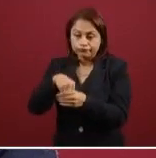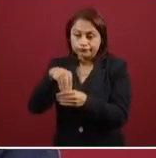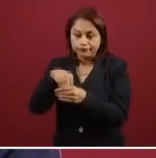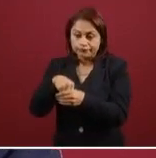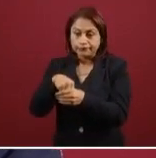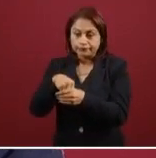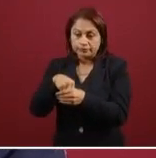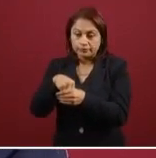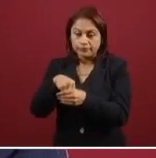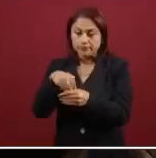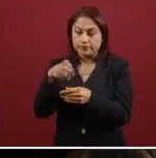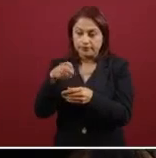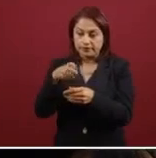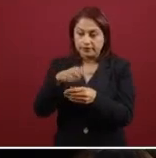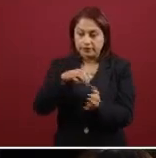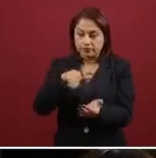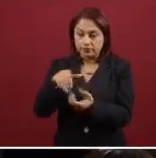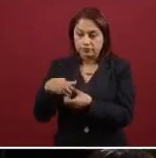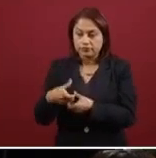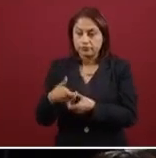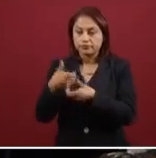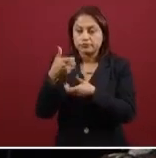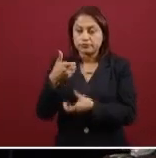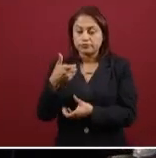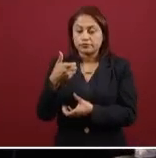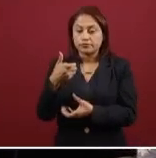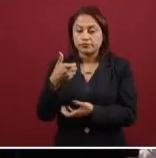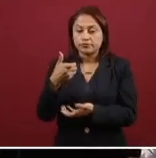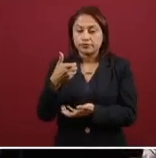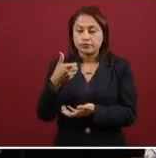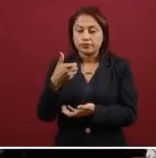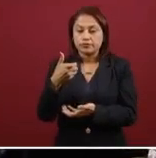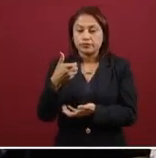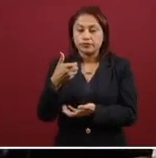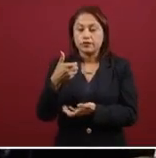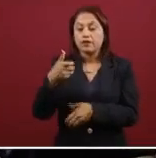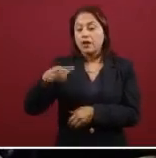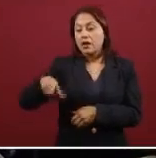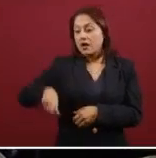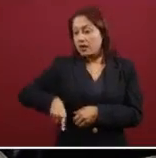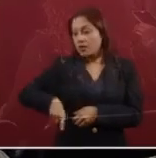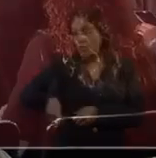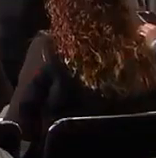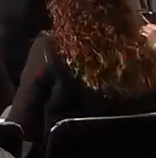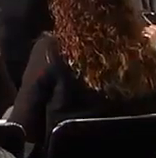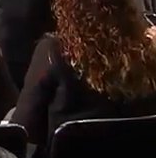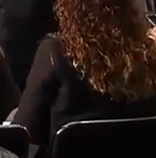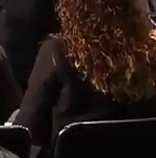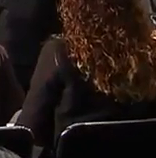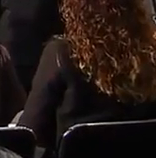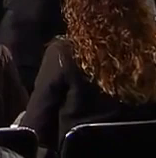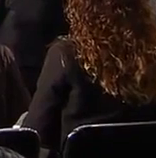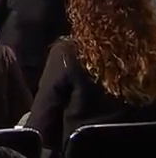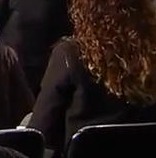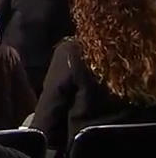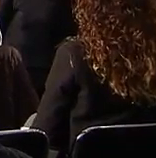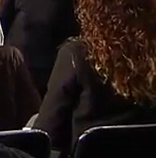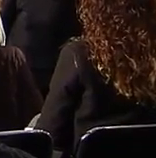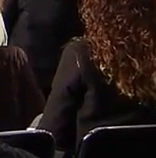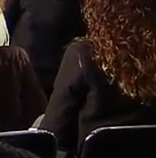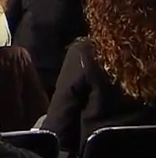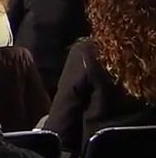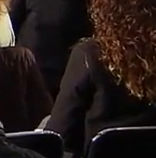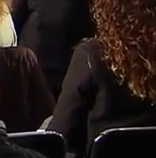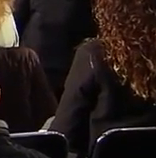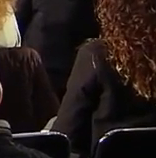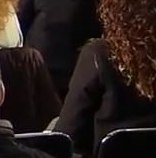de ahorro y el gobierno, con dinero del presupuesto, que es dinero del pueblo, le